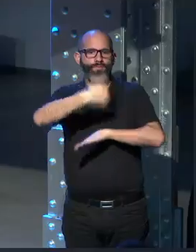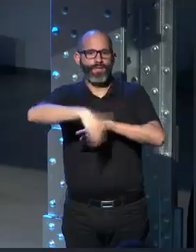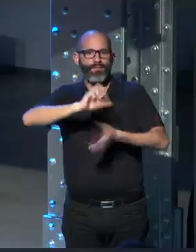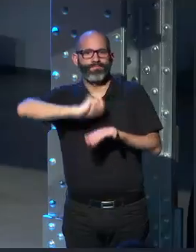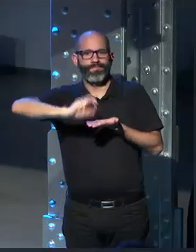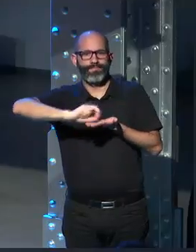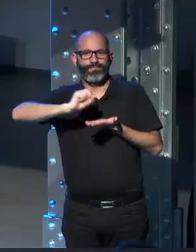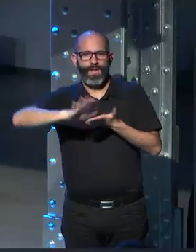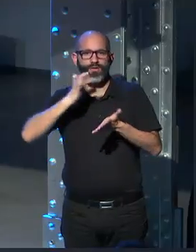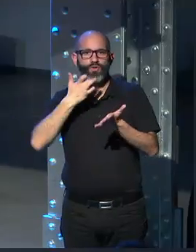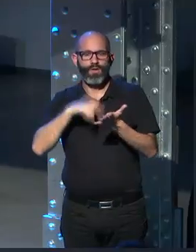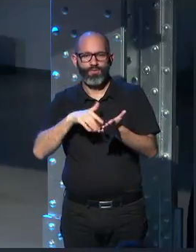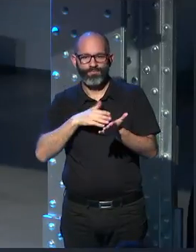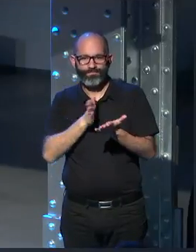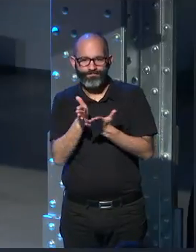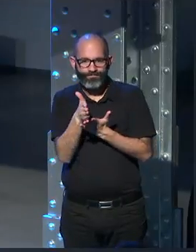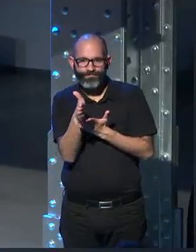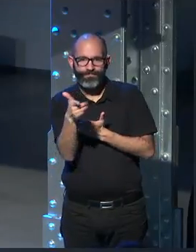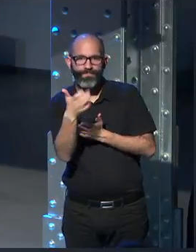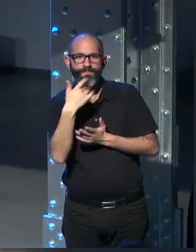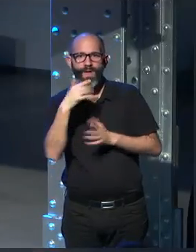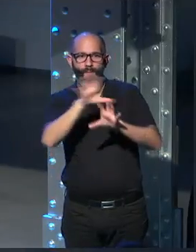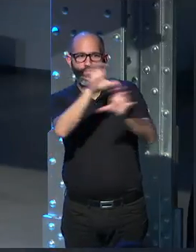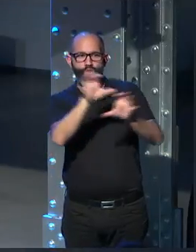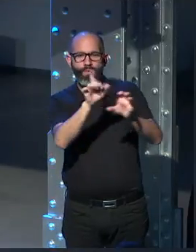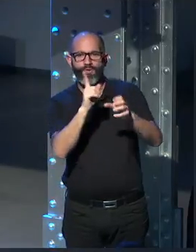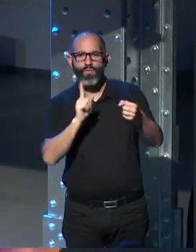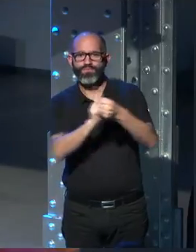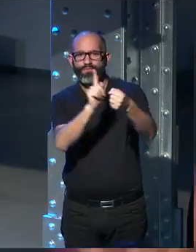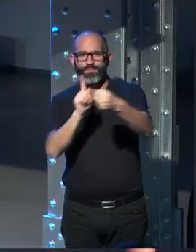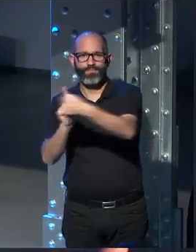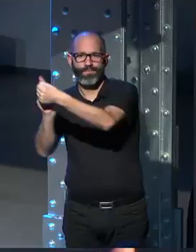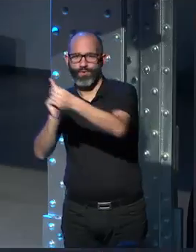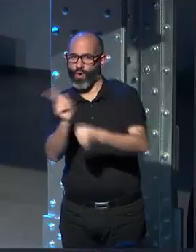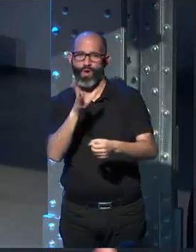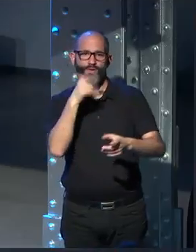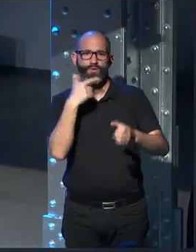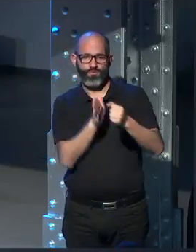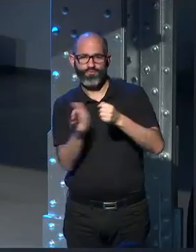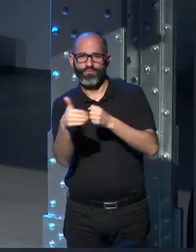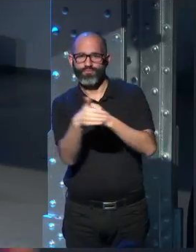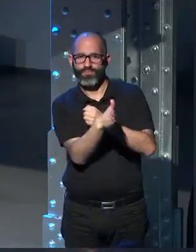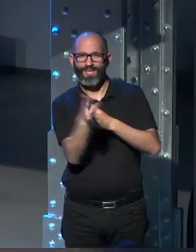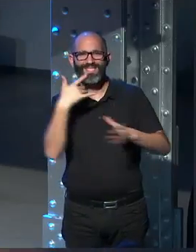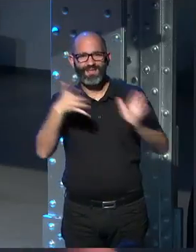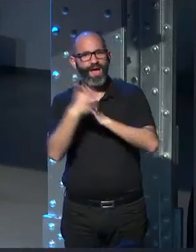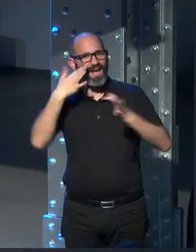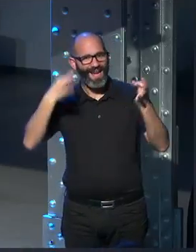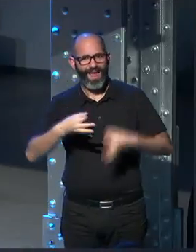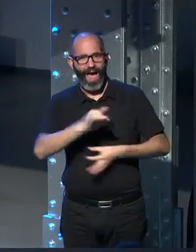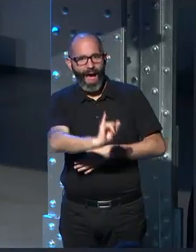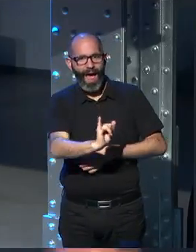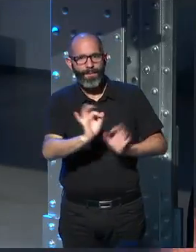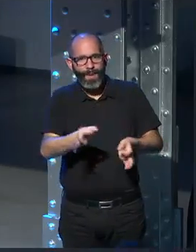habitación y no nos vamos dando golpes contra los muebles. Es decir, más o menos esta simulación en la que vivimos nos